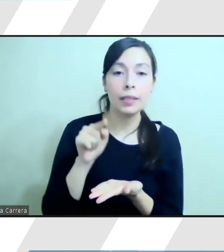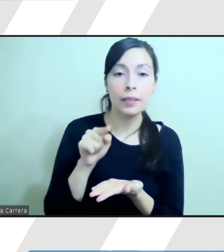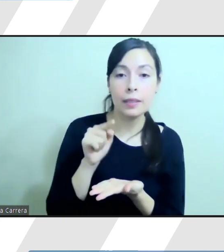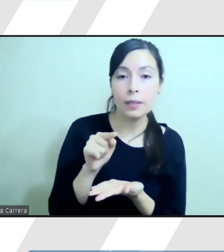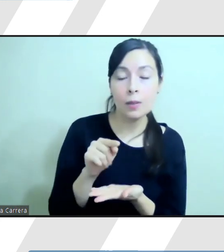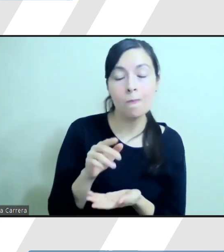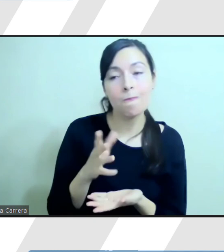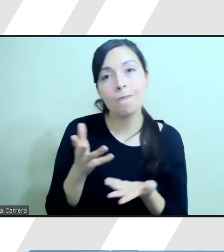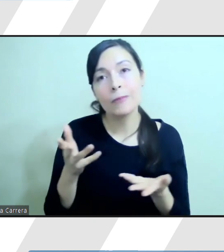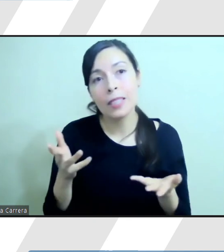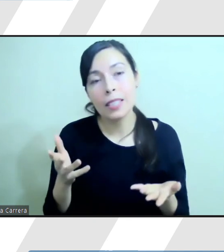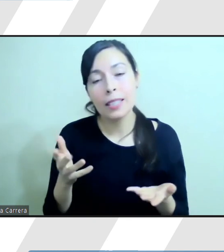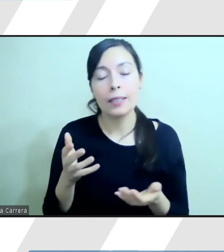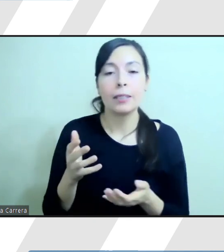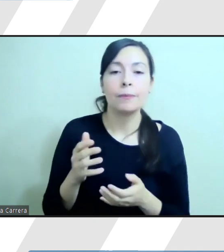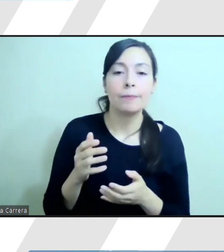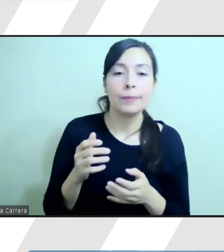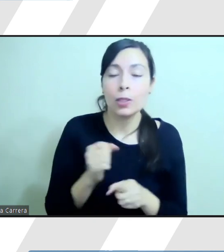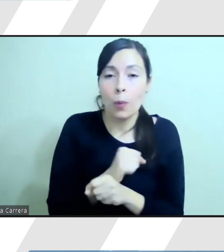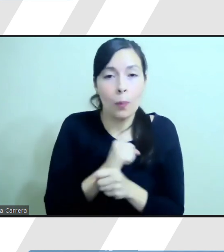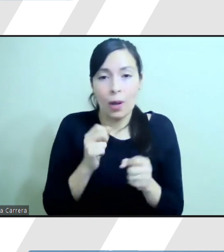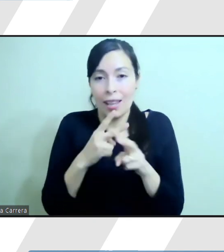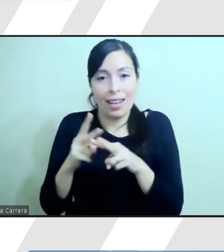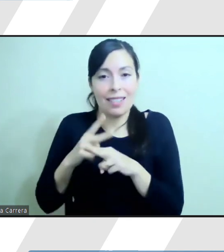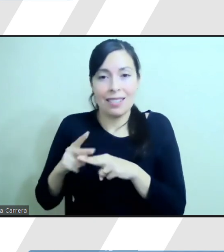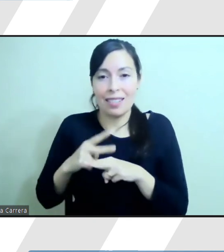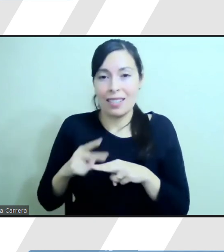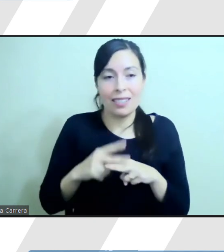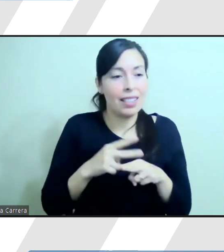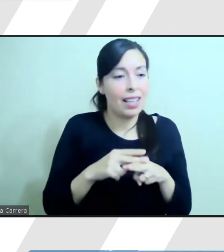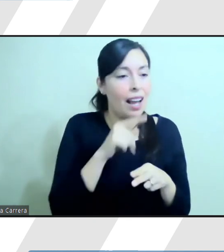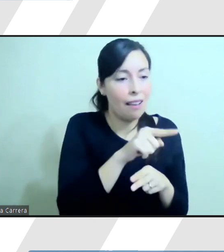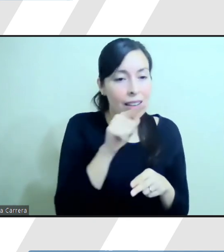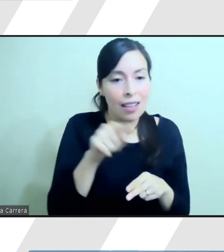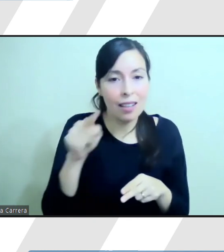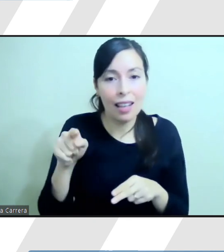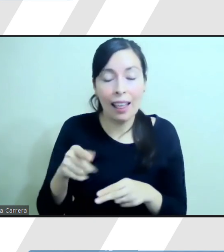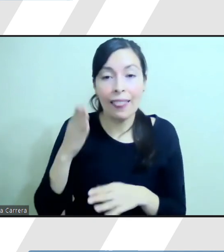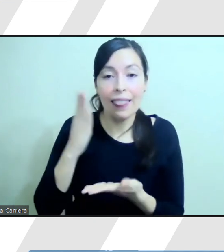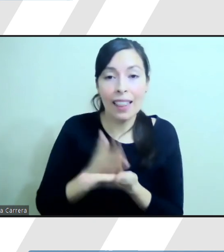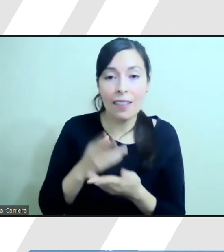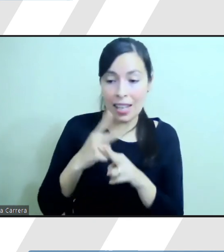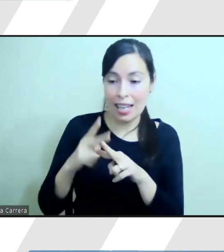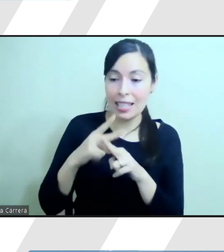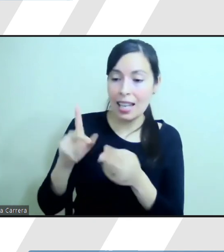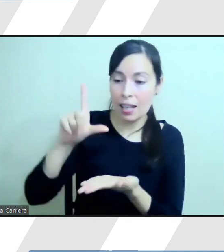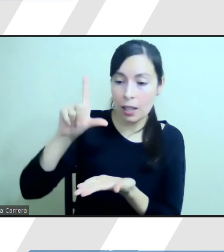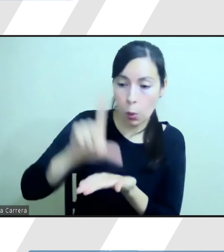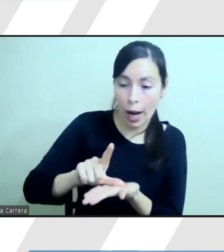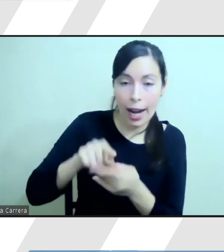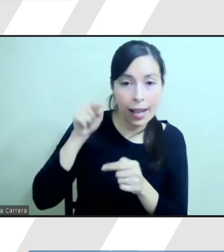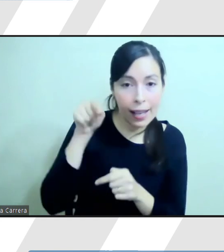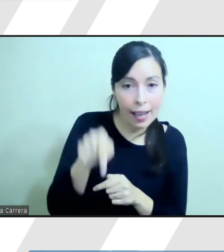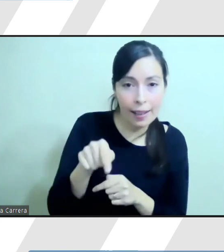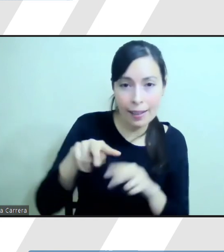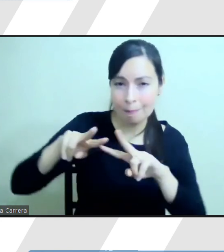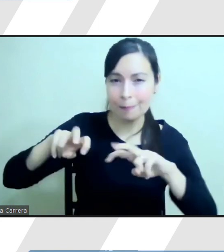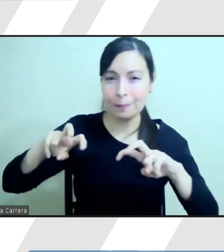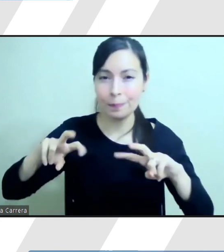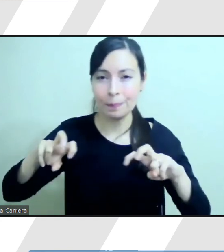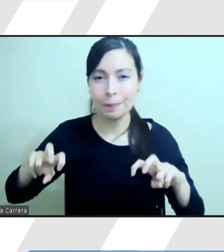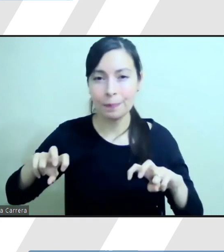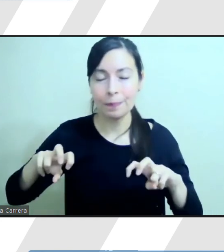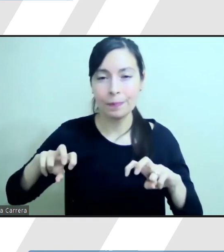lamentablemente no pueden hacerse valer de un lugar a otro. Tienes que hacerlo en el sitio donde finalmente vas a querer instalar el